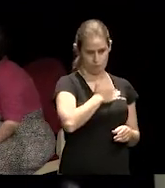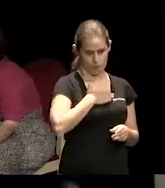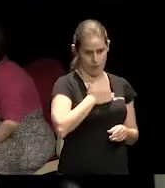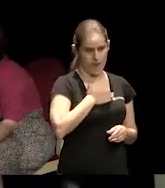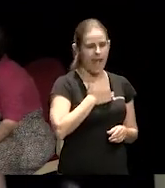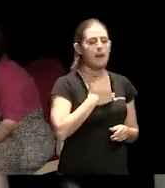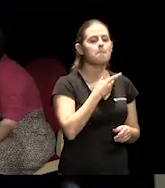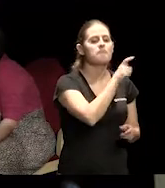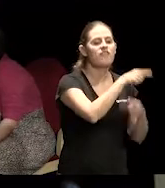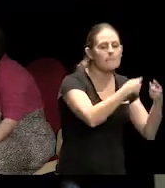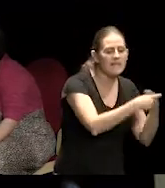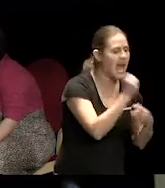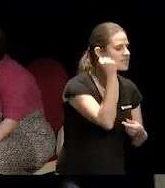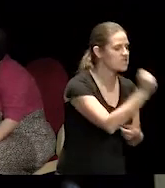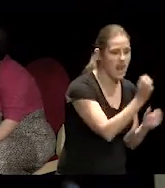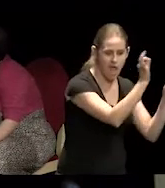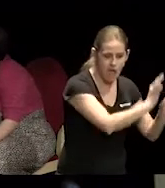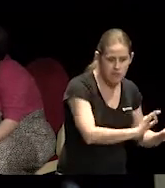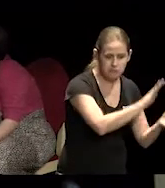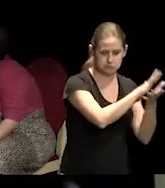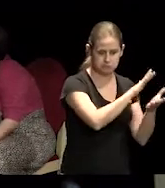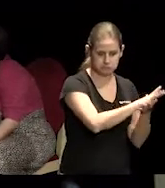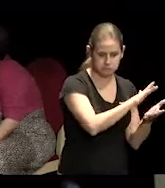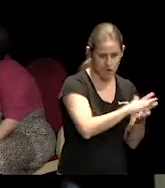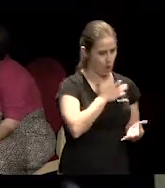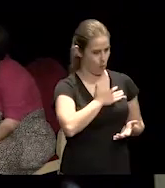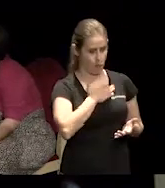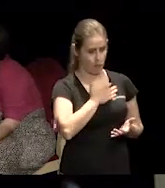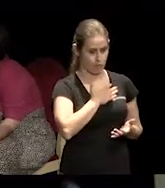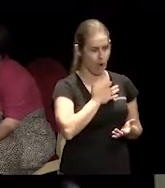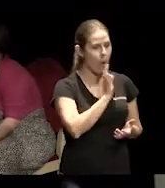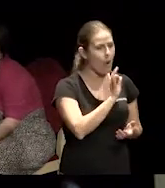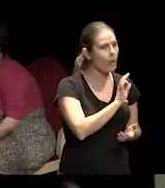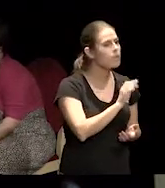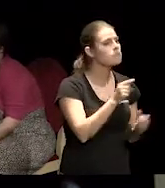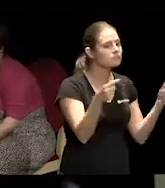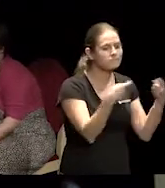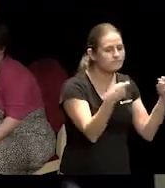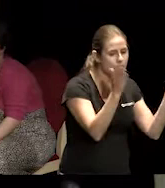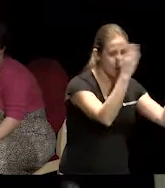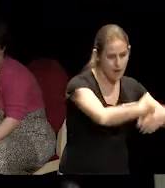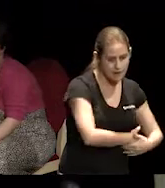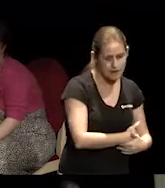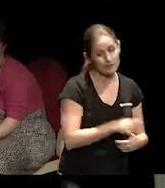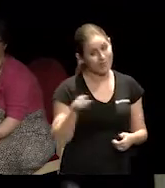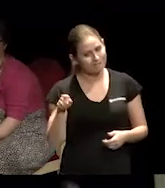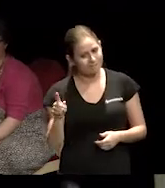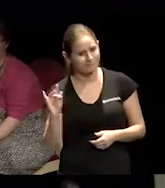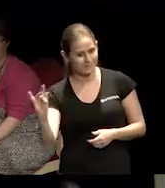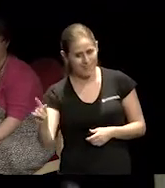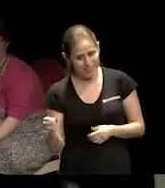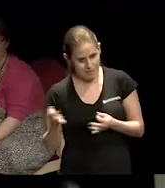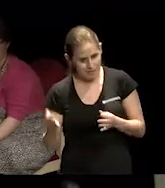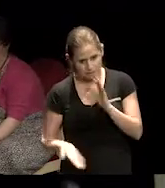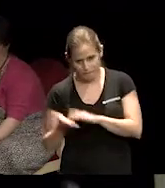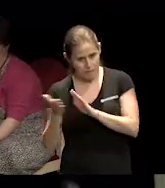¿no? Sin embargo, tengo la certeza absoluta, y después de mi experiencia en Grecia aún es más fuerte esa certeza, y